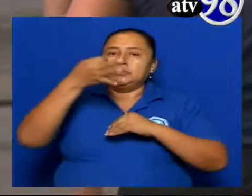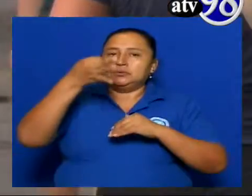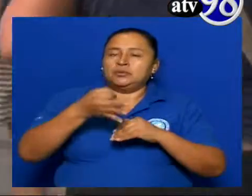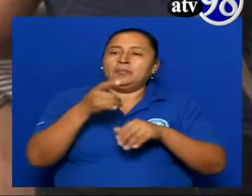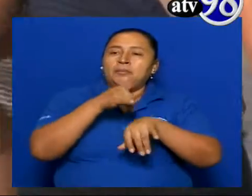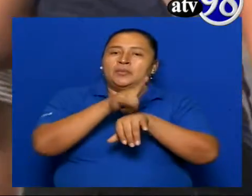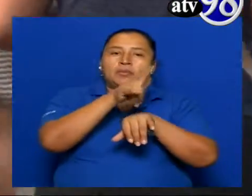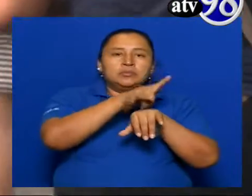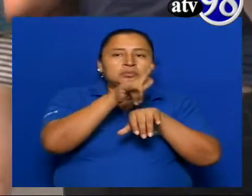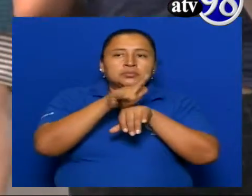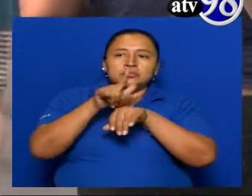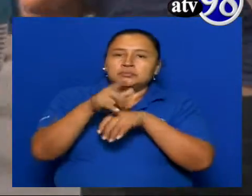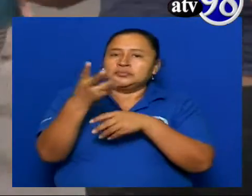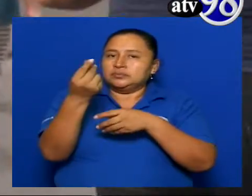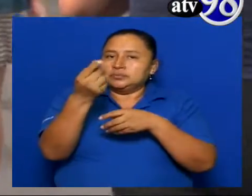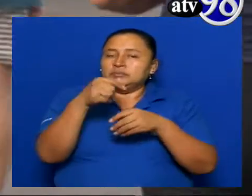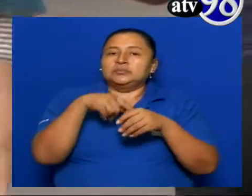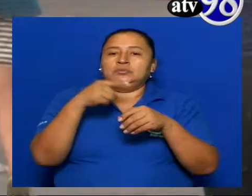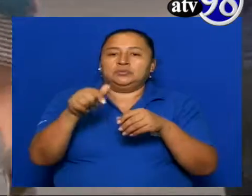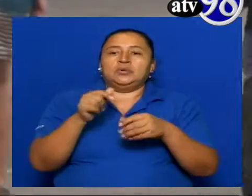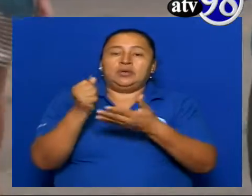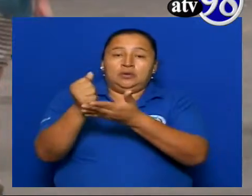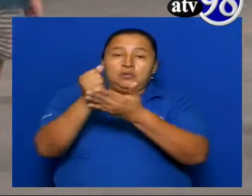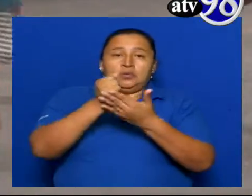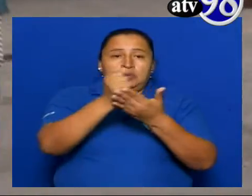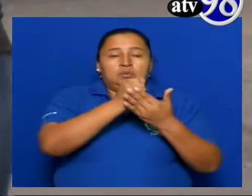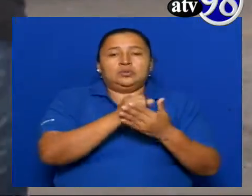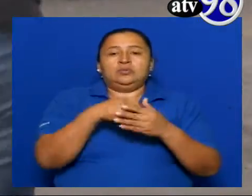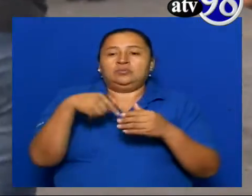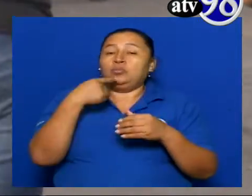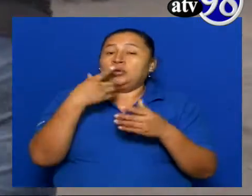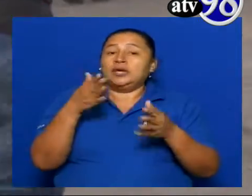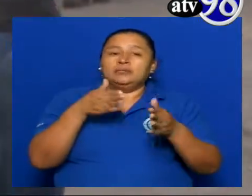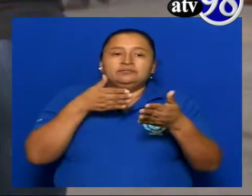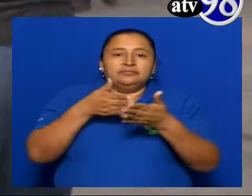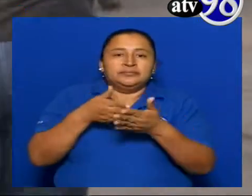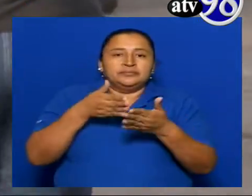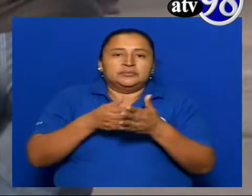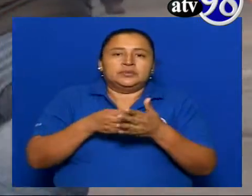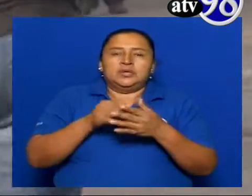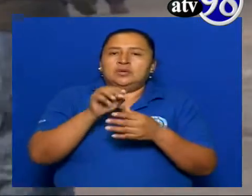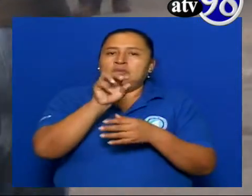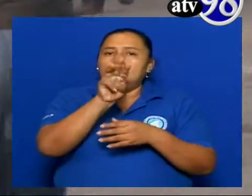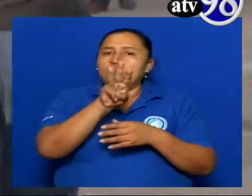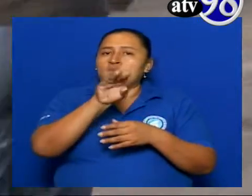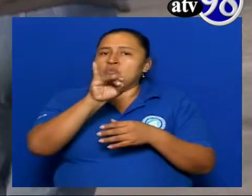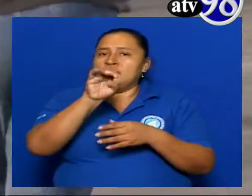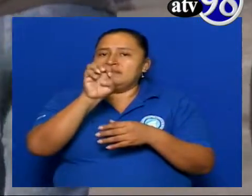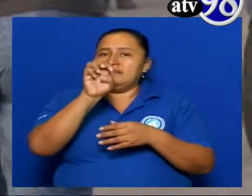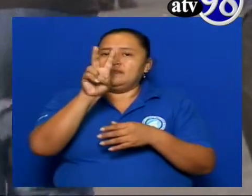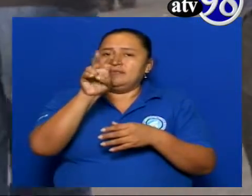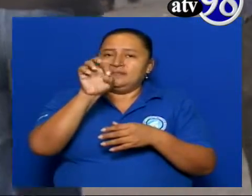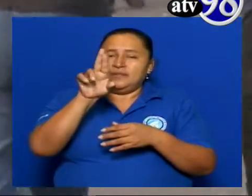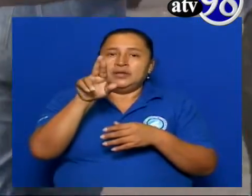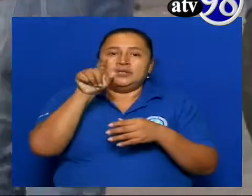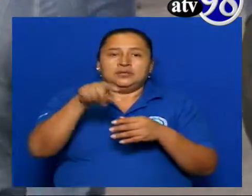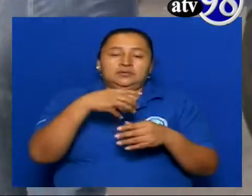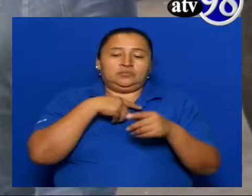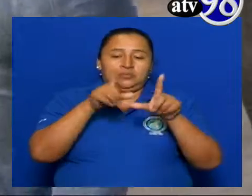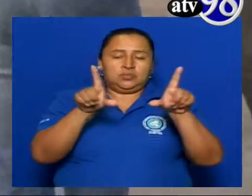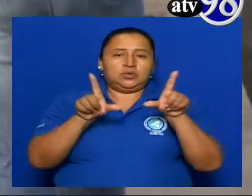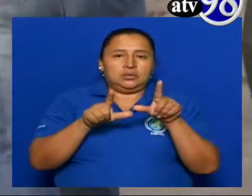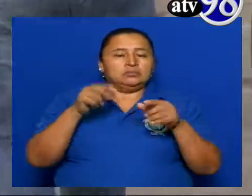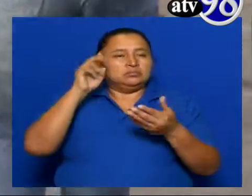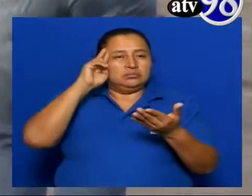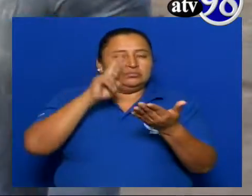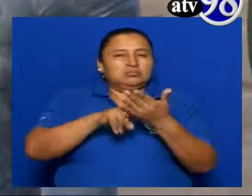obtener recursos económicos de los cooperantes con la reciente eliminación de la condición del waiver de la propiedad por parte del gobierno